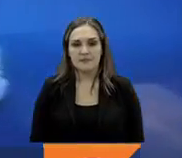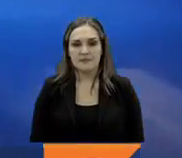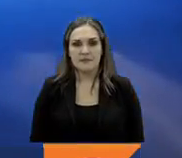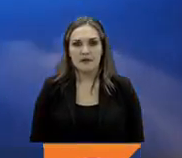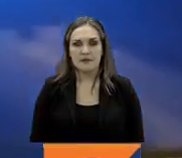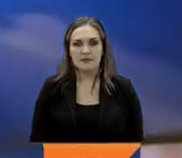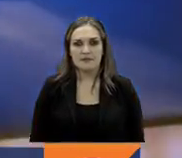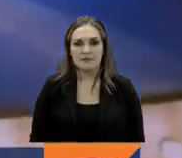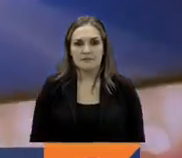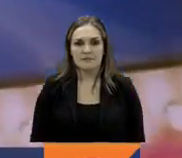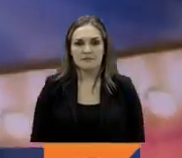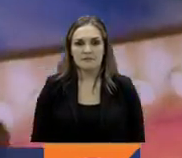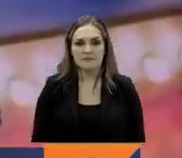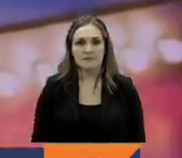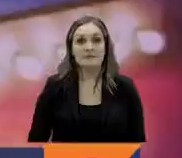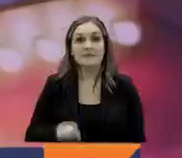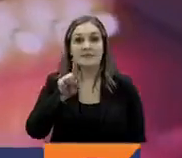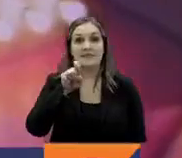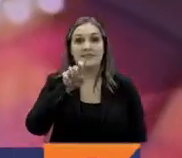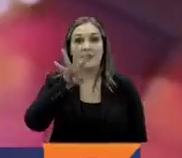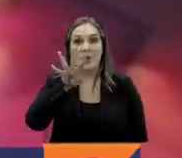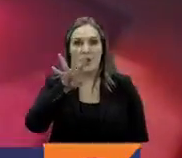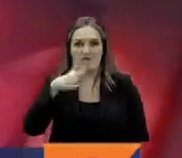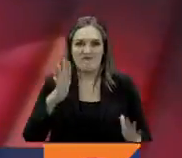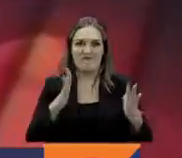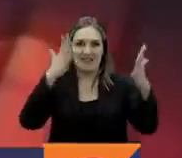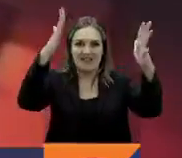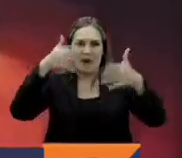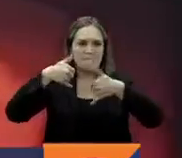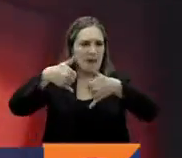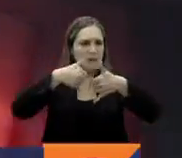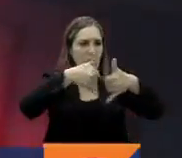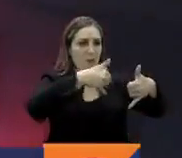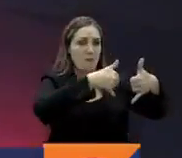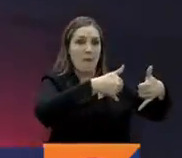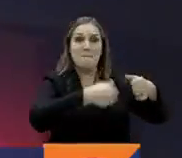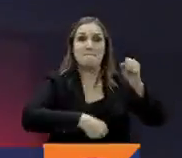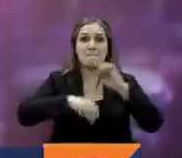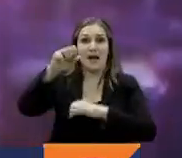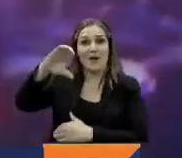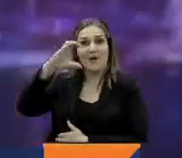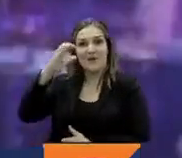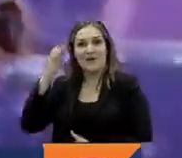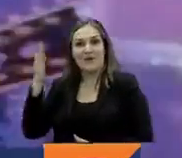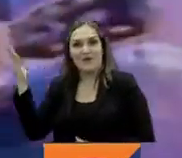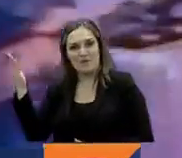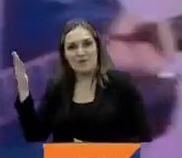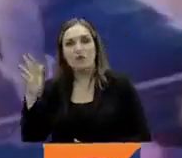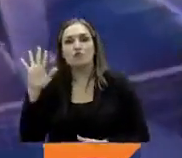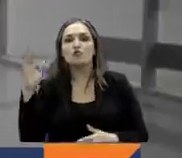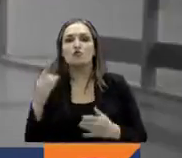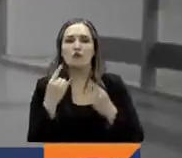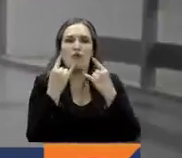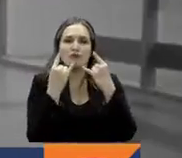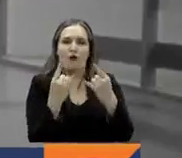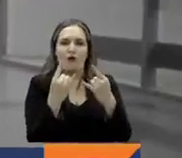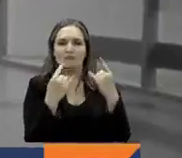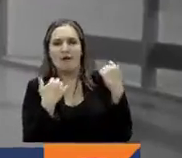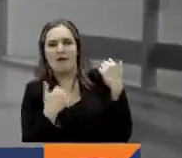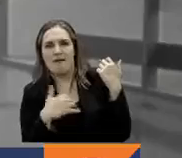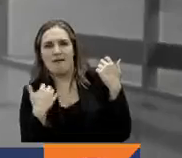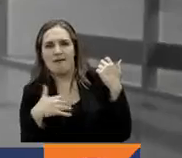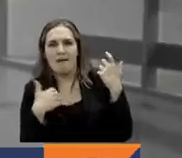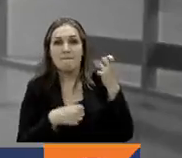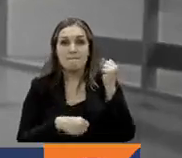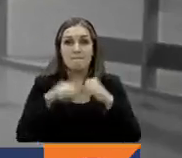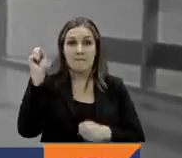La edición 64 de los premios Grammy tuvo sabor colombiano con el galardón que recibió Juanes por su álbum Origen, un trabajo